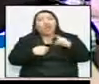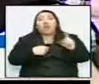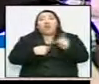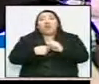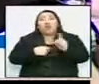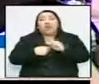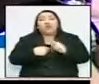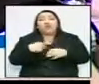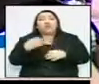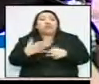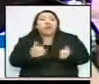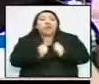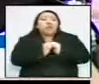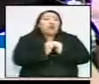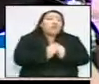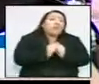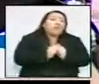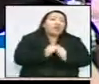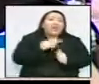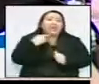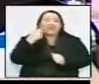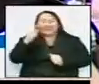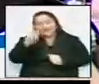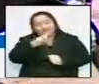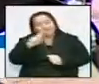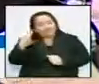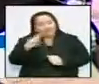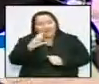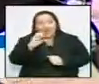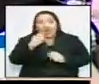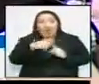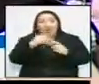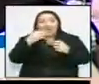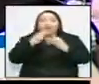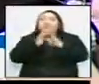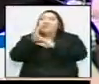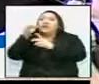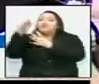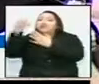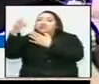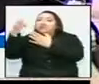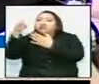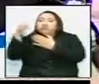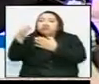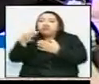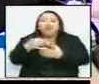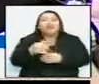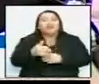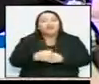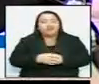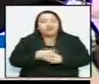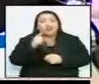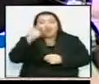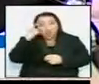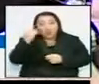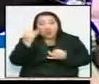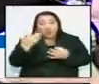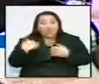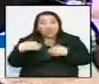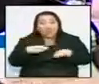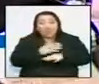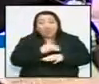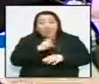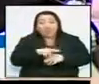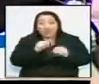control concurrente te acompaña en los riesgos. No, el auditor tiene que hacer con auditoría. ¿Sabe cuántas auditorías hicimos